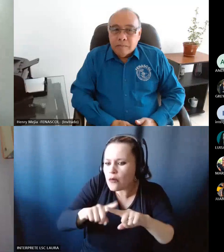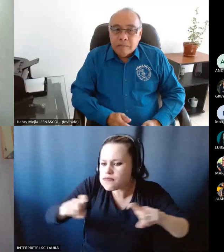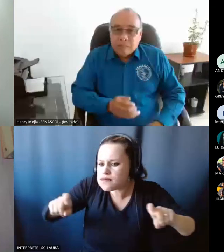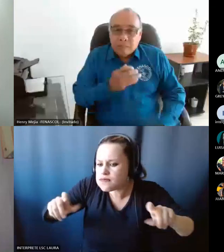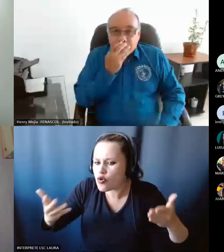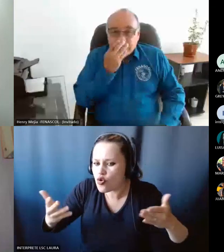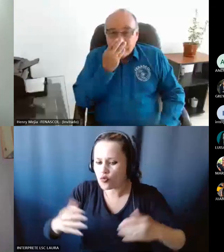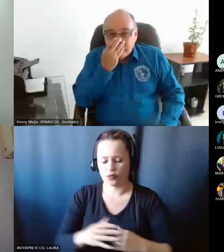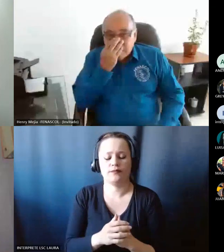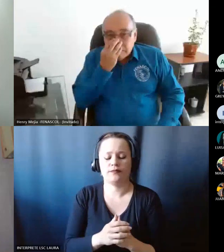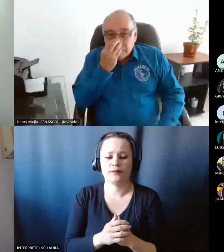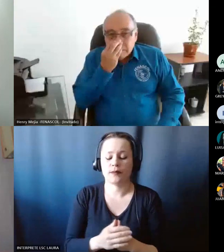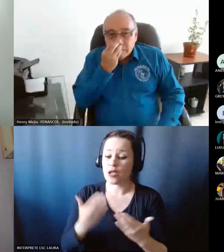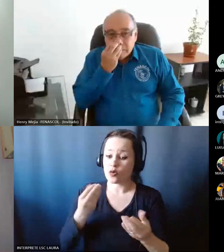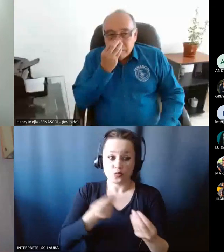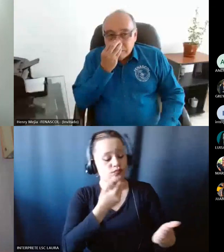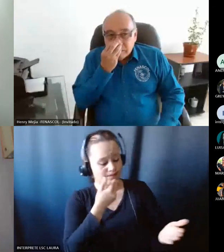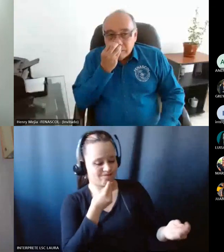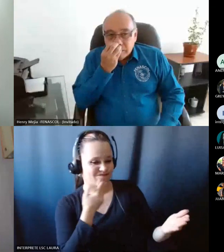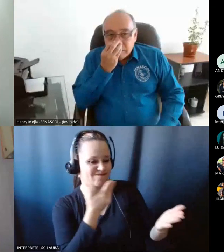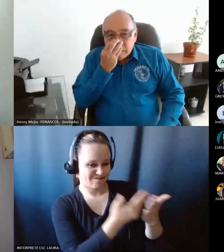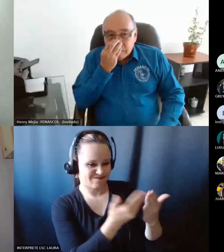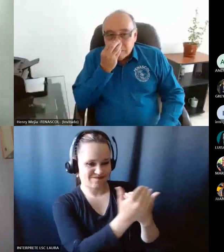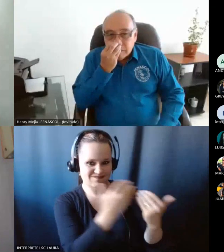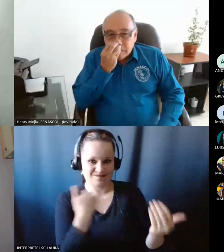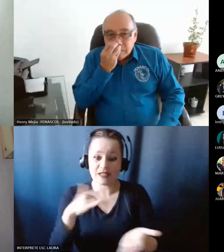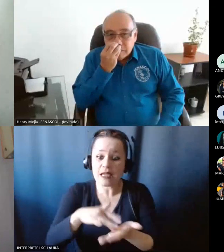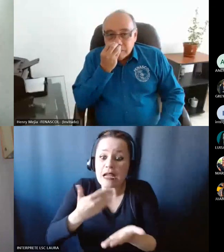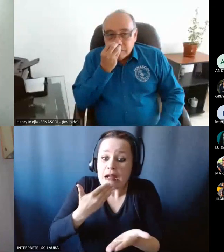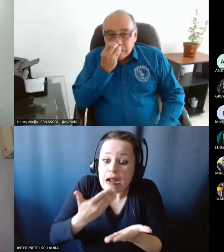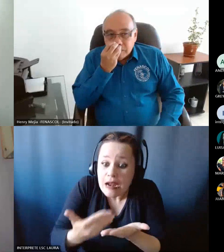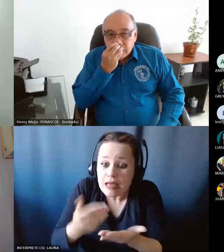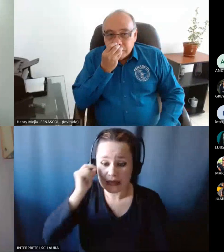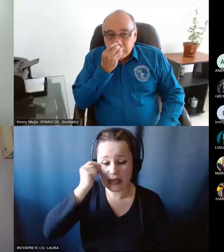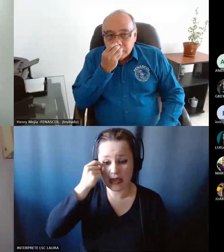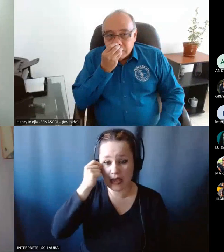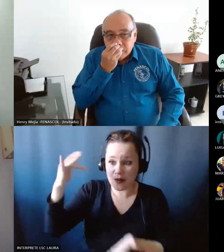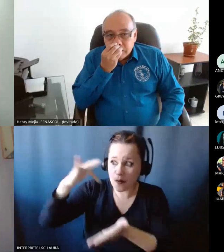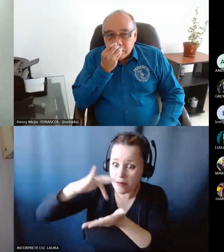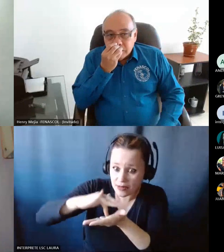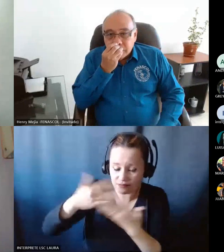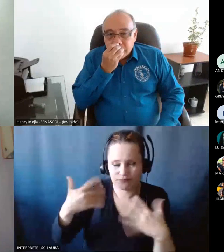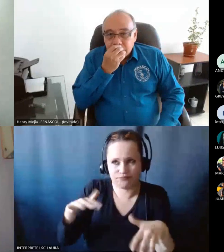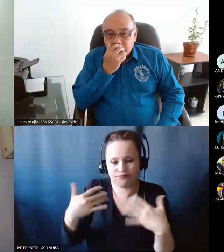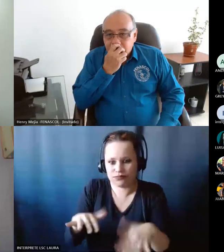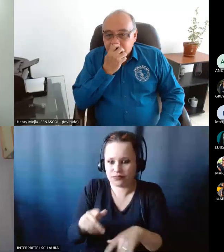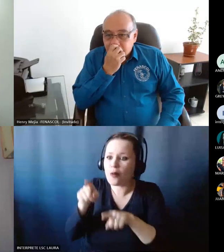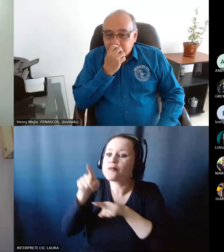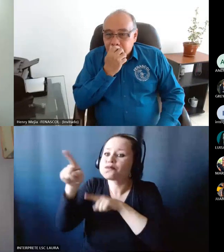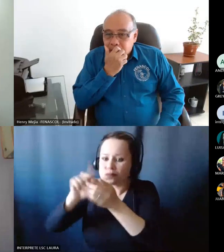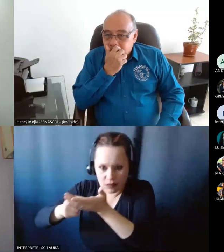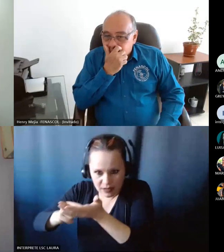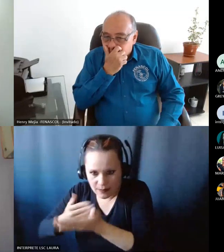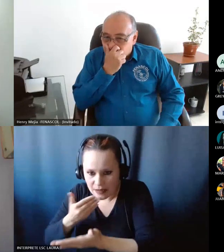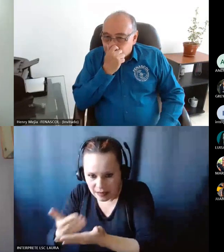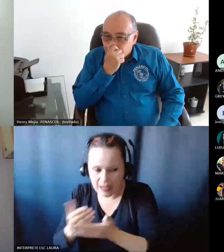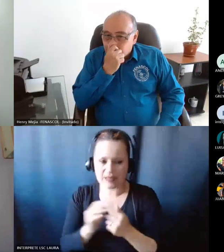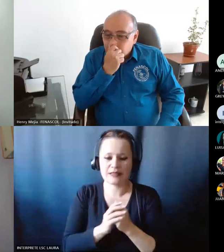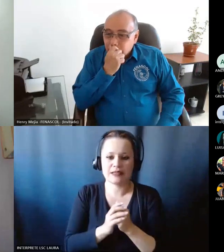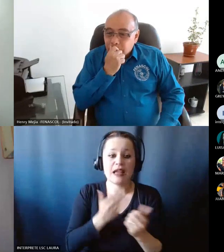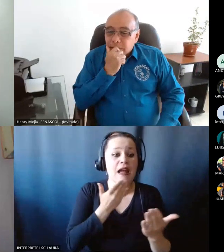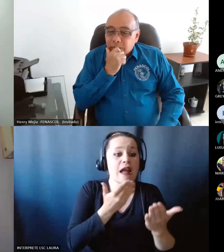a todos gracias a Henry por compartir este espacio conmigo también a las personas intérpretes Muchas gracias a